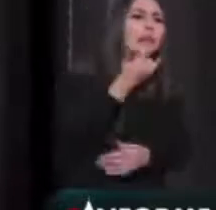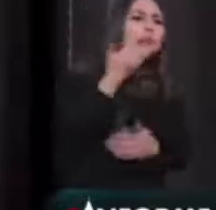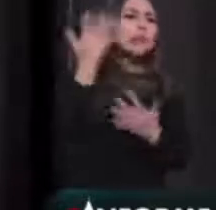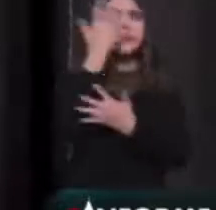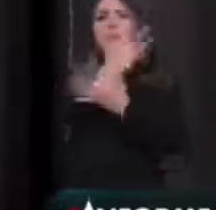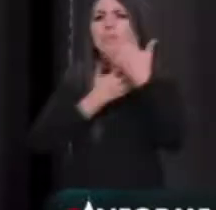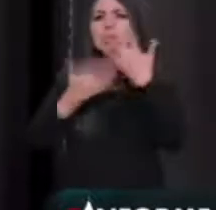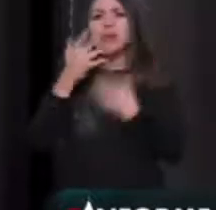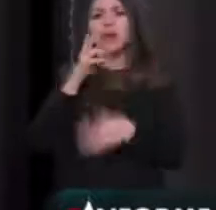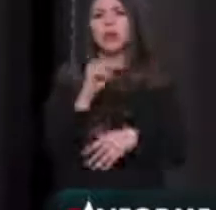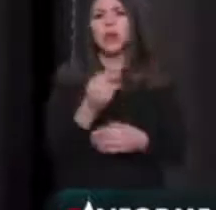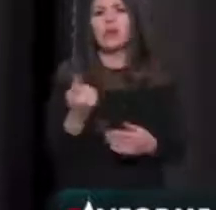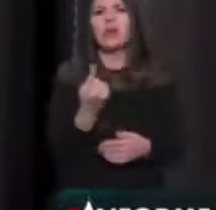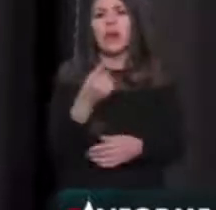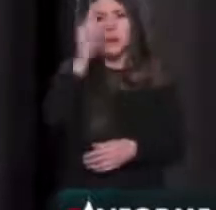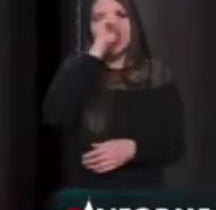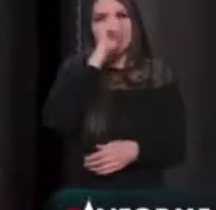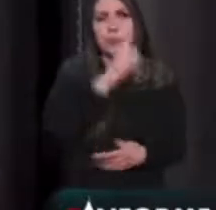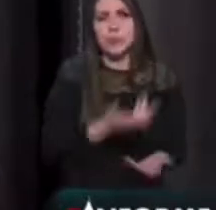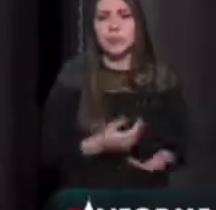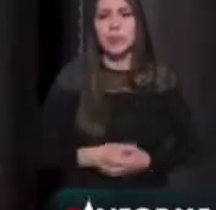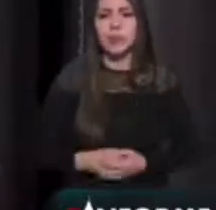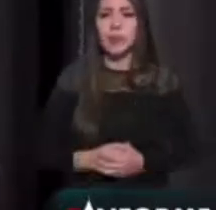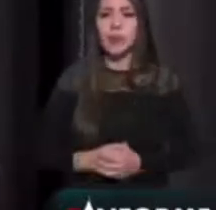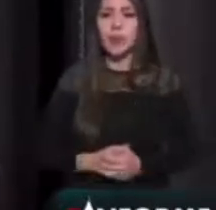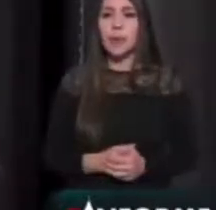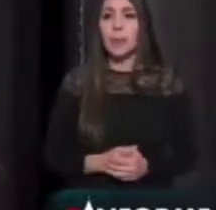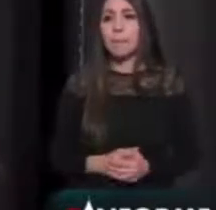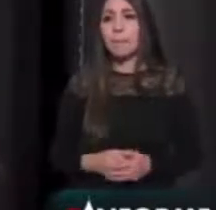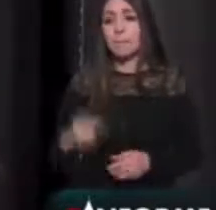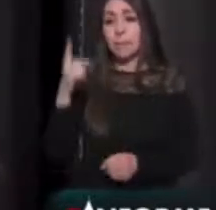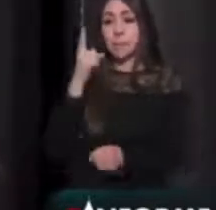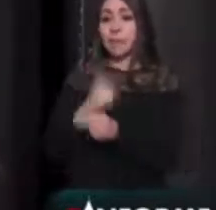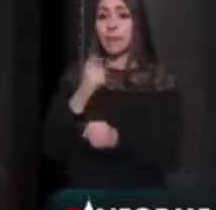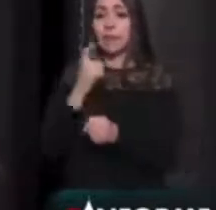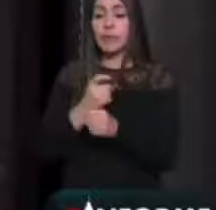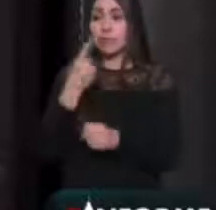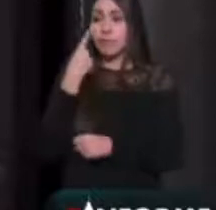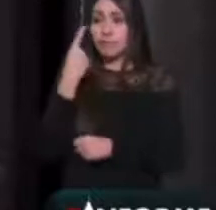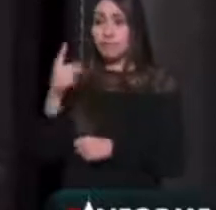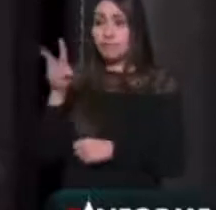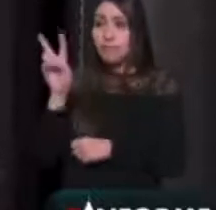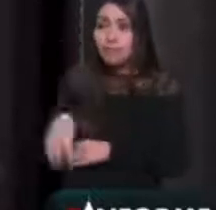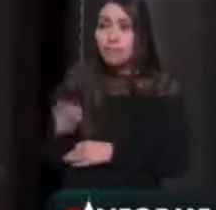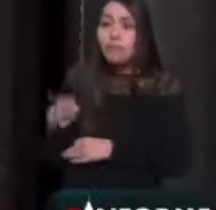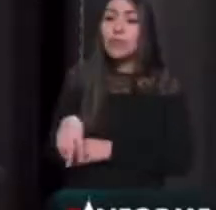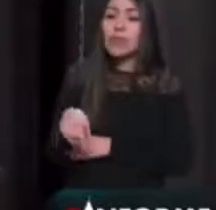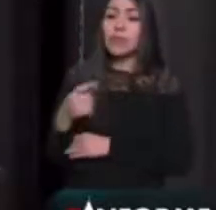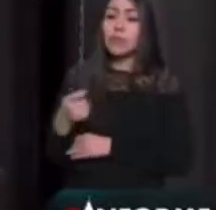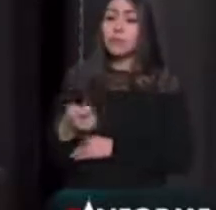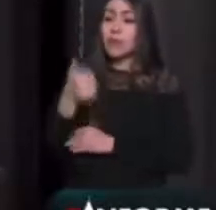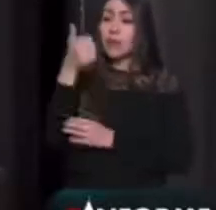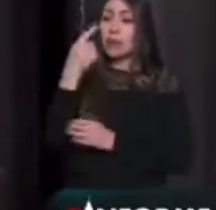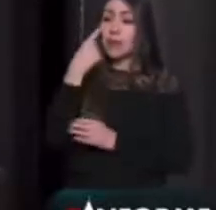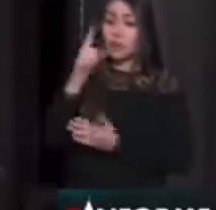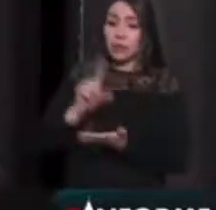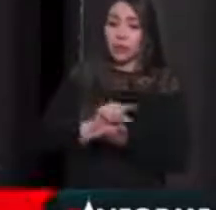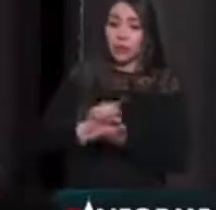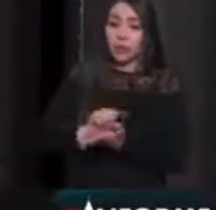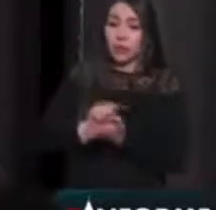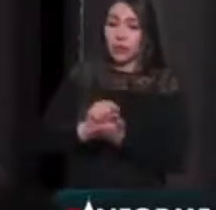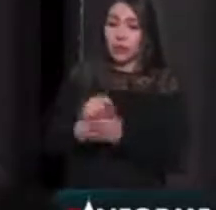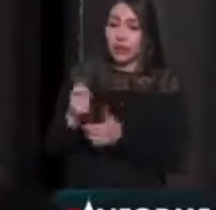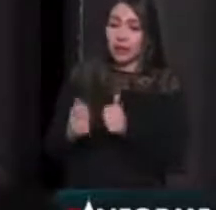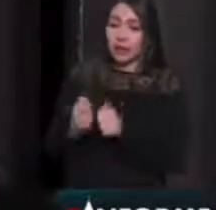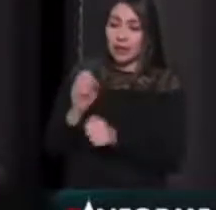Verificar. Primero, comparar el título de un encabezado o el tweet con el